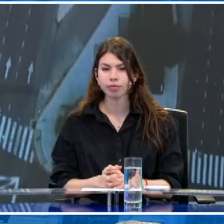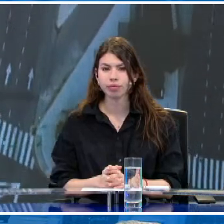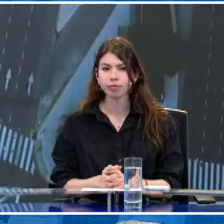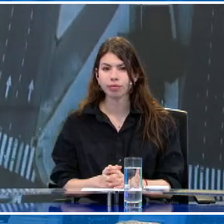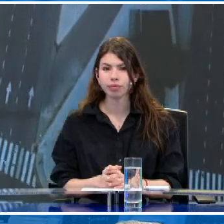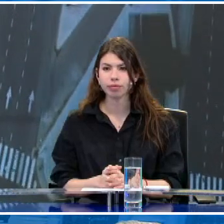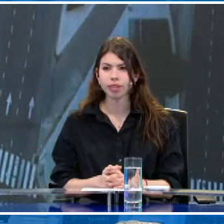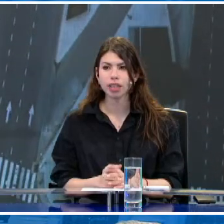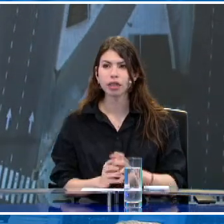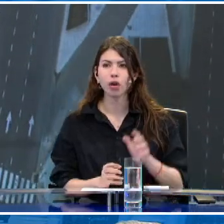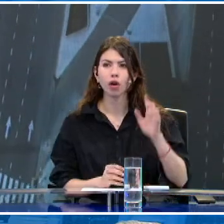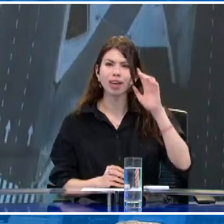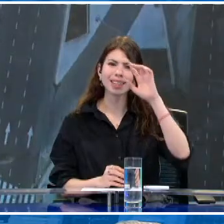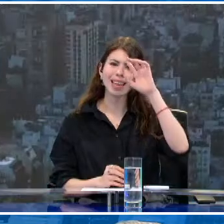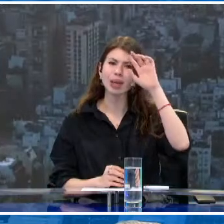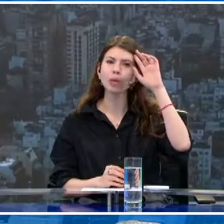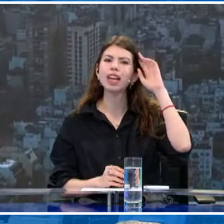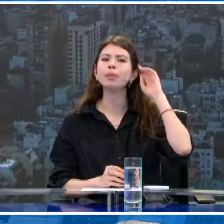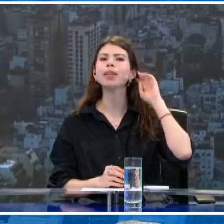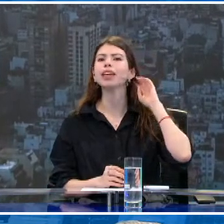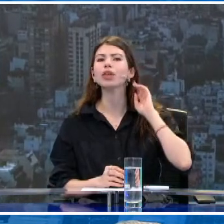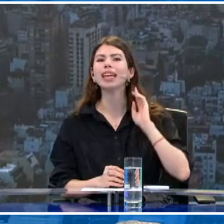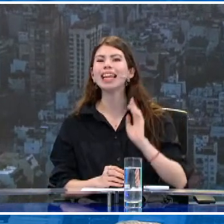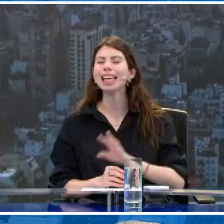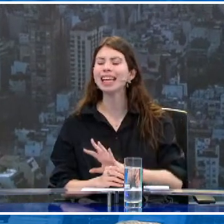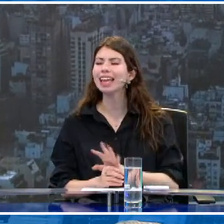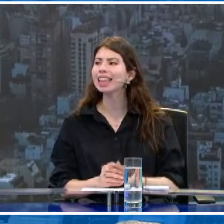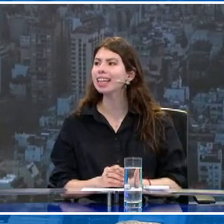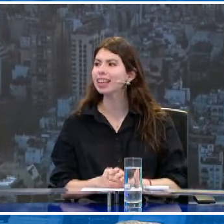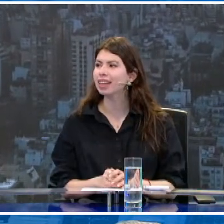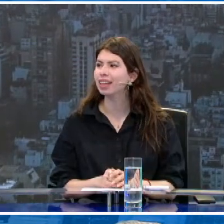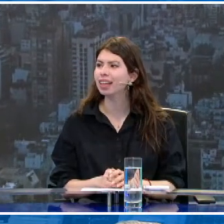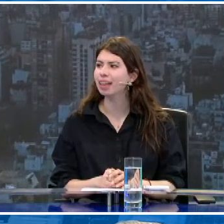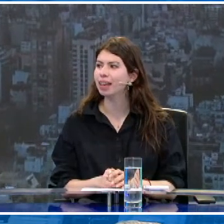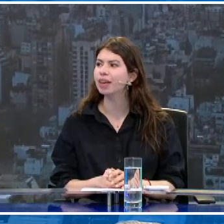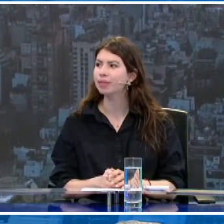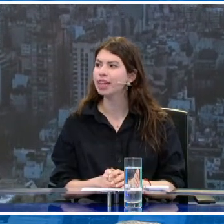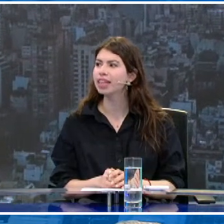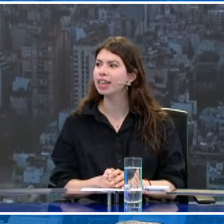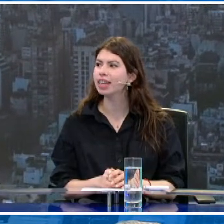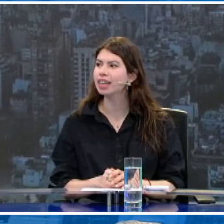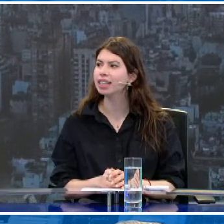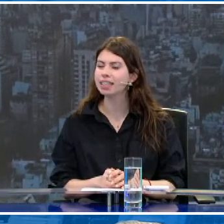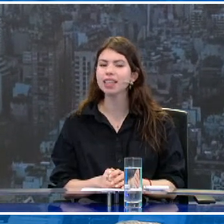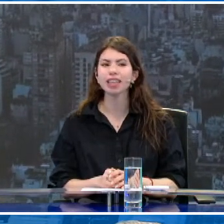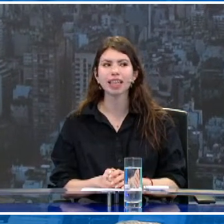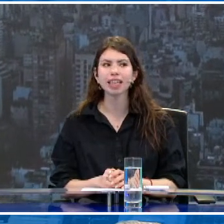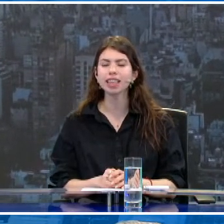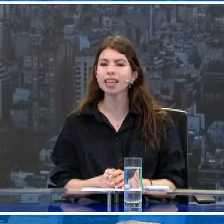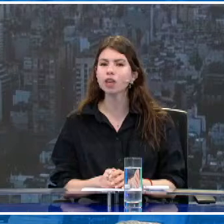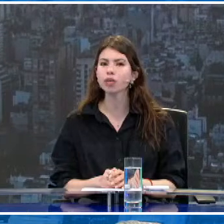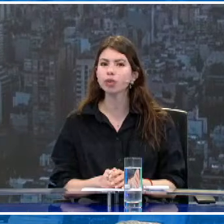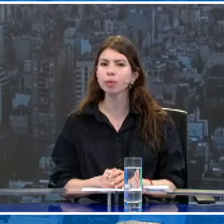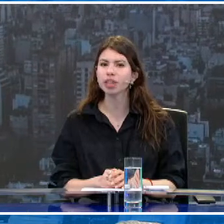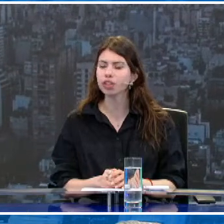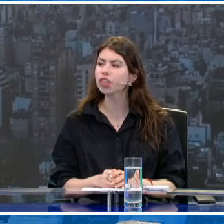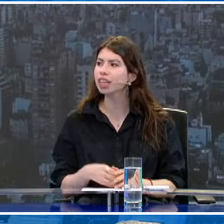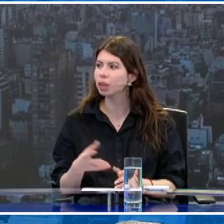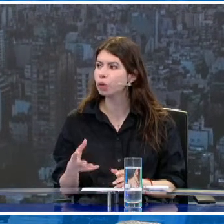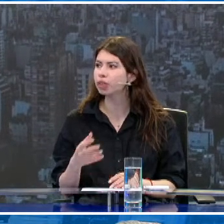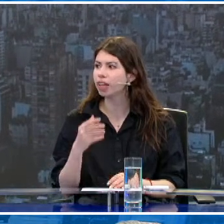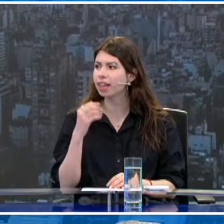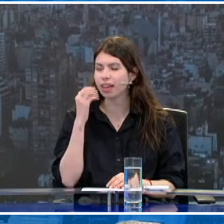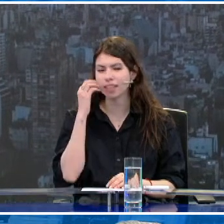tema bastante cansador. No, esto, ¿sabes que igual a mí me dijeron Claro. que le encanta venir a... Sí, que le encanta Mirá dar vos. los informes de gestión,